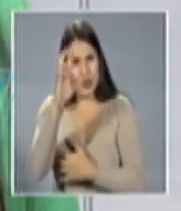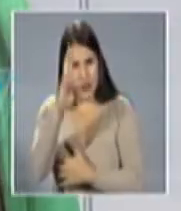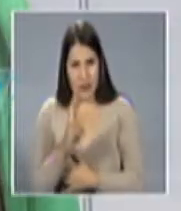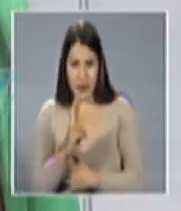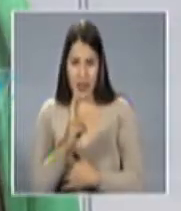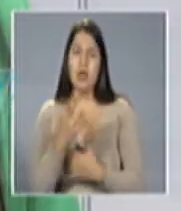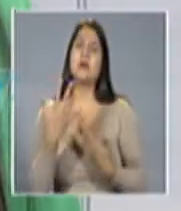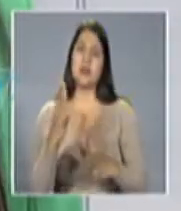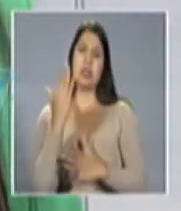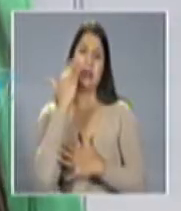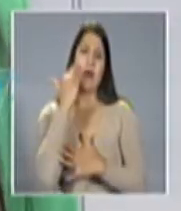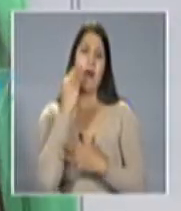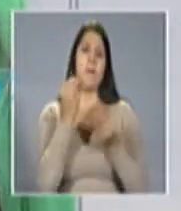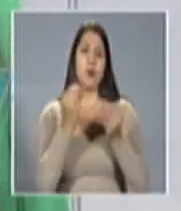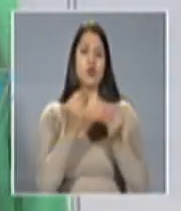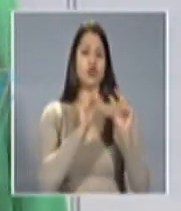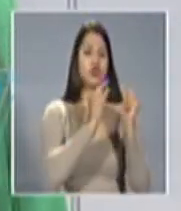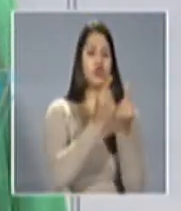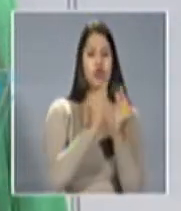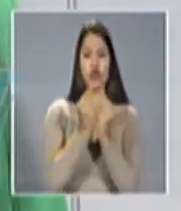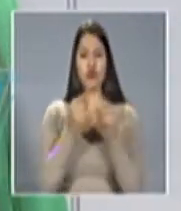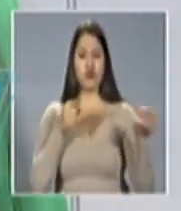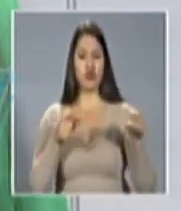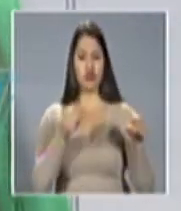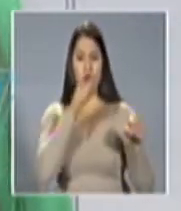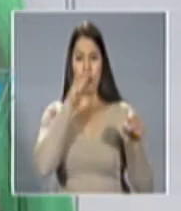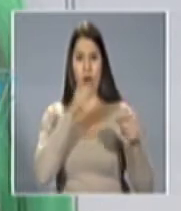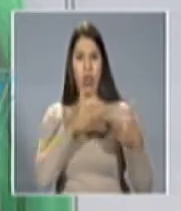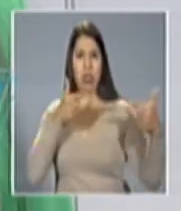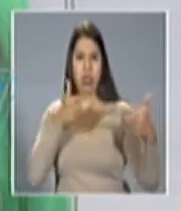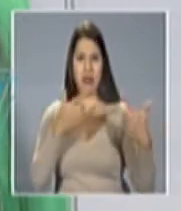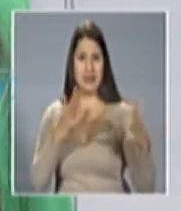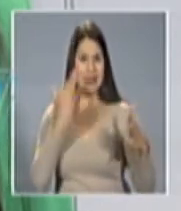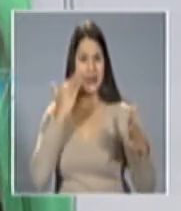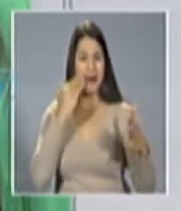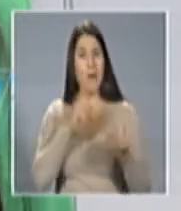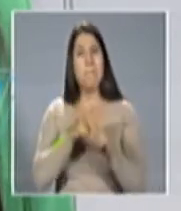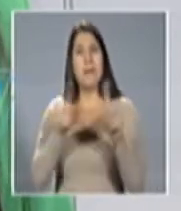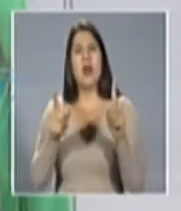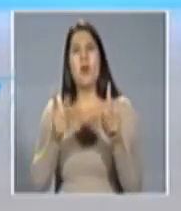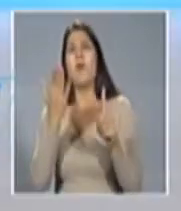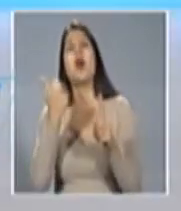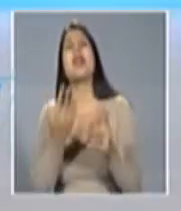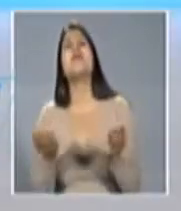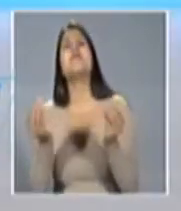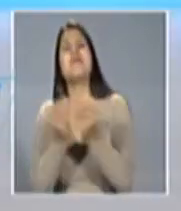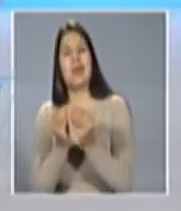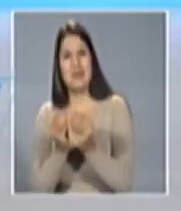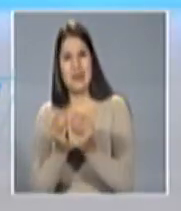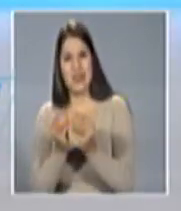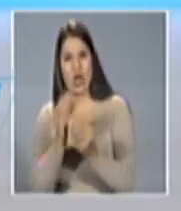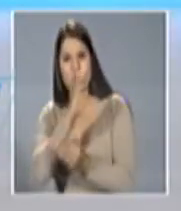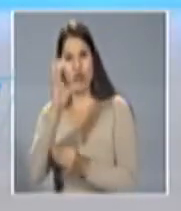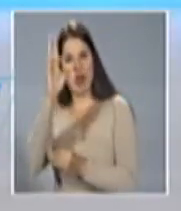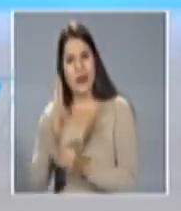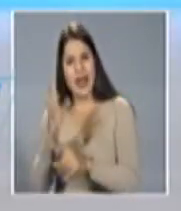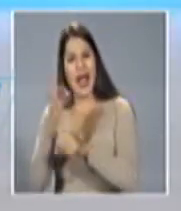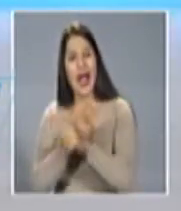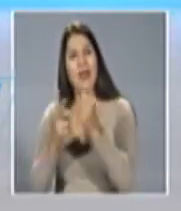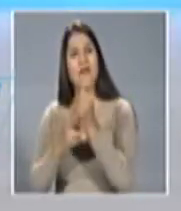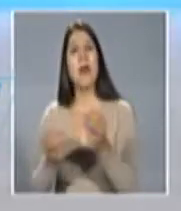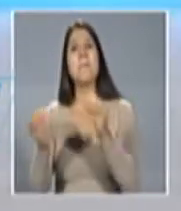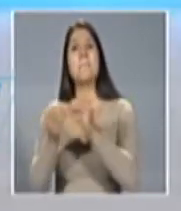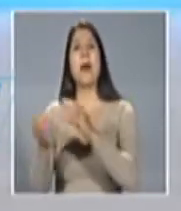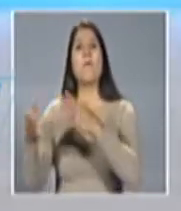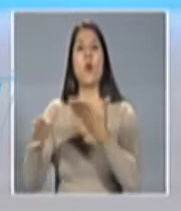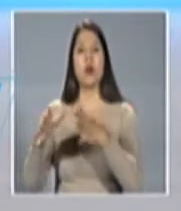dando entre bandas? Y me imagino que también tiene mucho que ver el tráfico de armas. Es correcto. Cuando uno relaciona los homicidios en Costa Rica